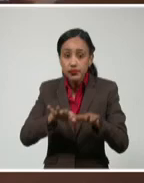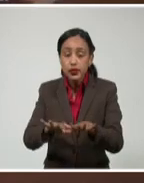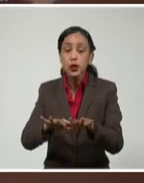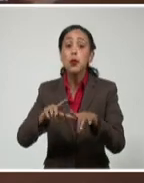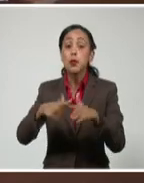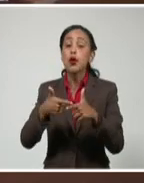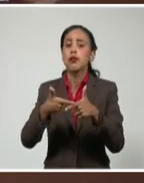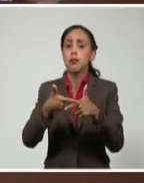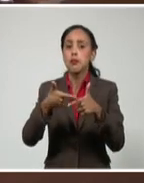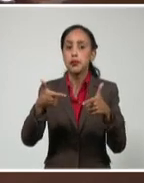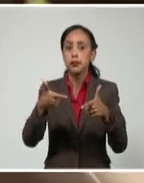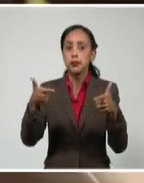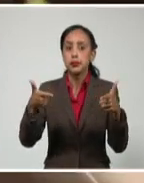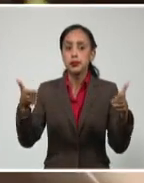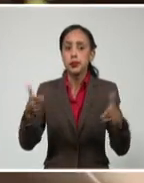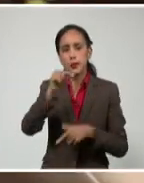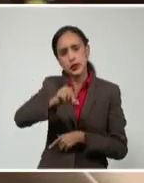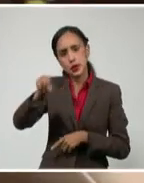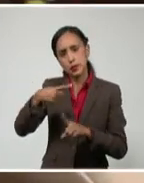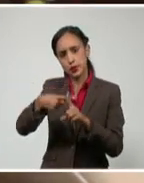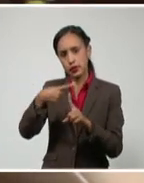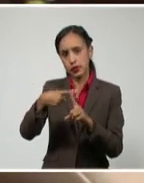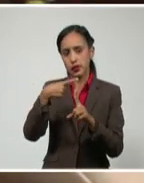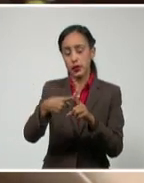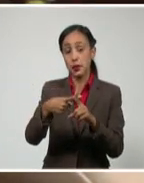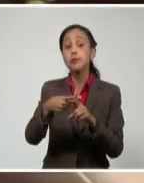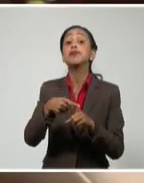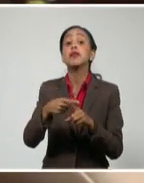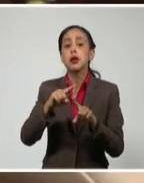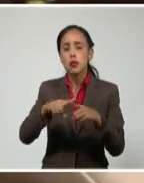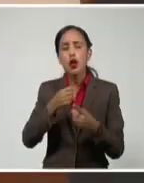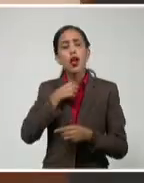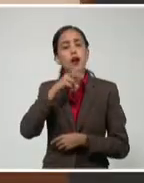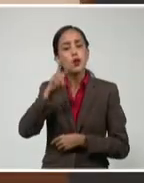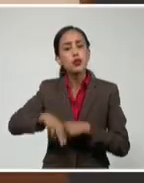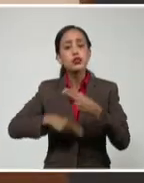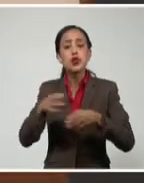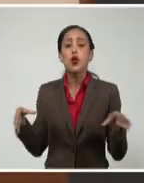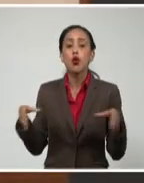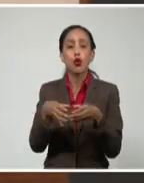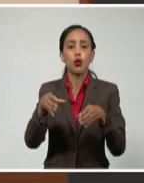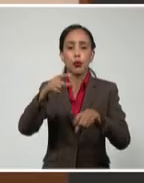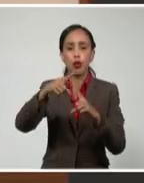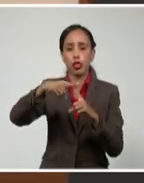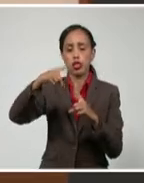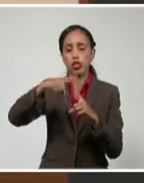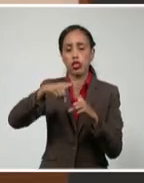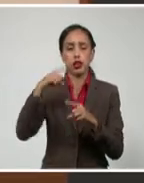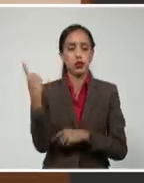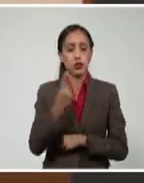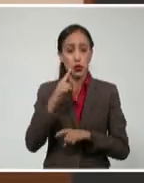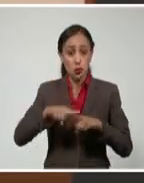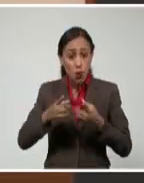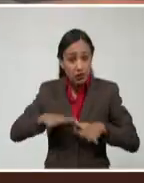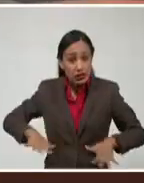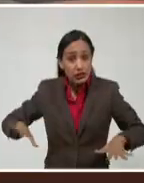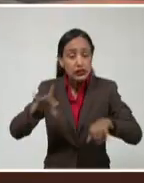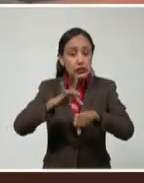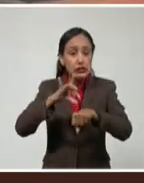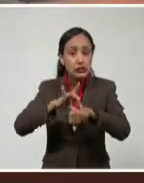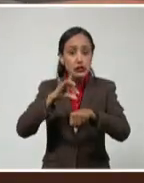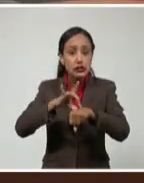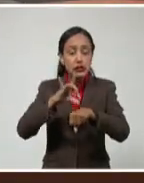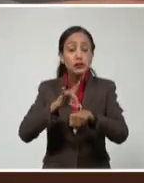incremento sostenido de contagios. A partir de la evaluación realizada por el Grupo Técnico Nacional sobre el estado de la transmisión,